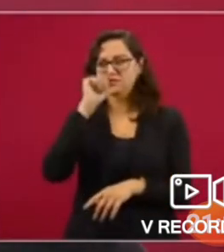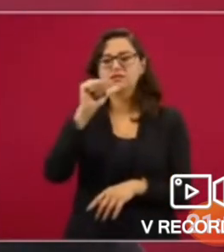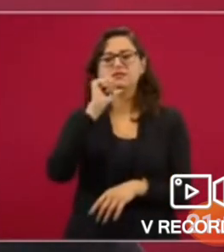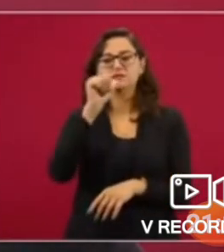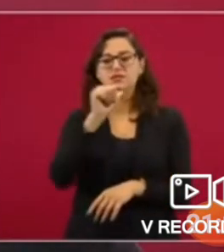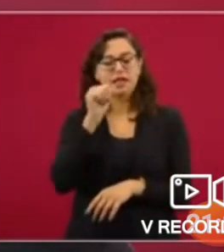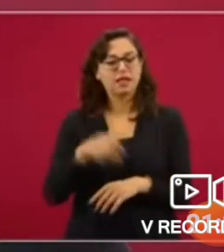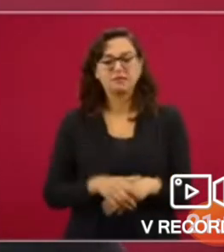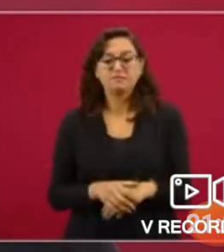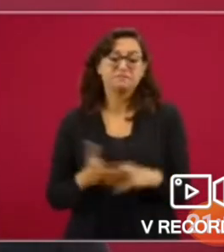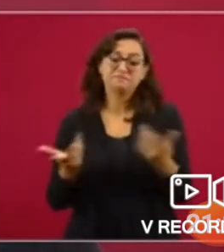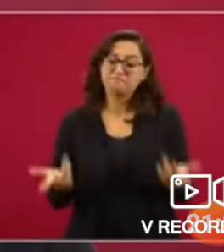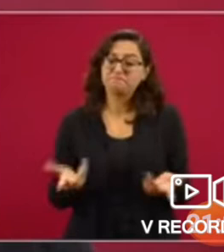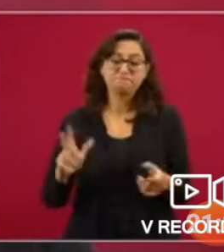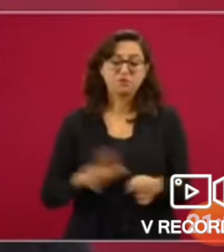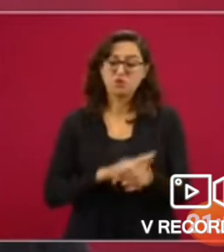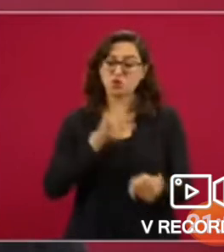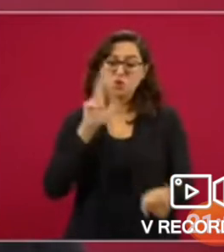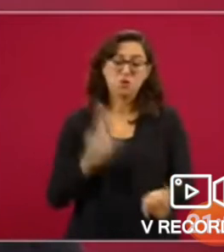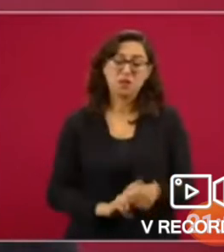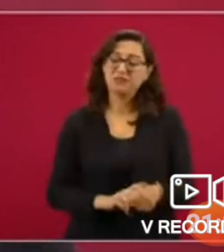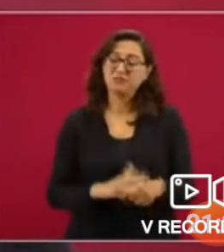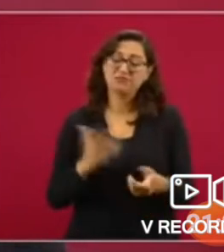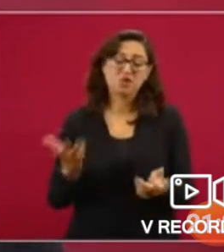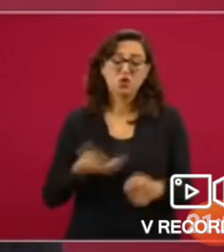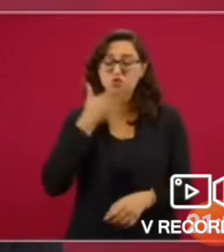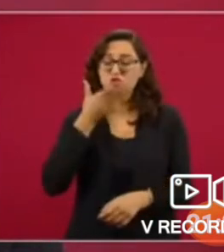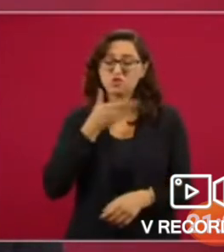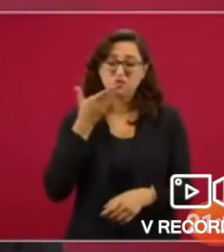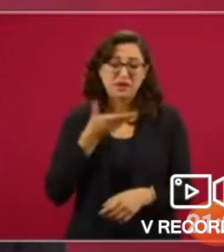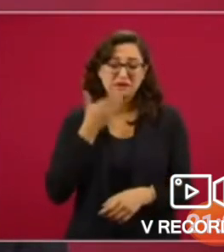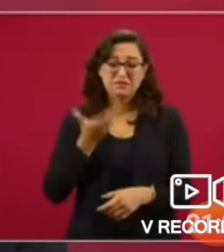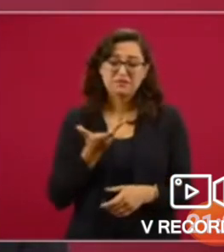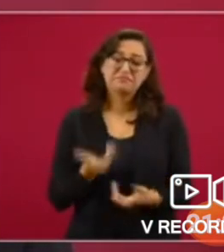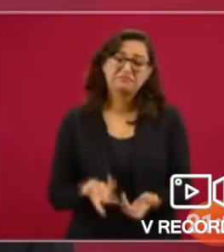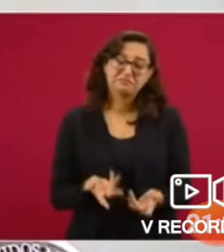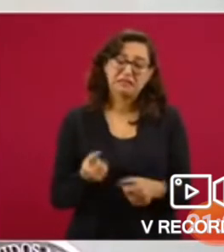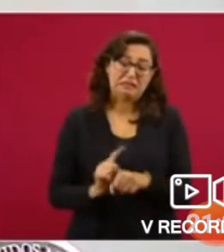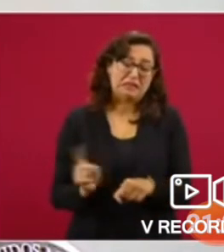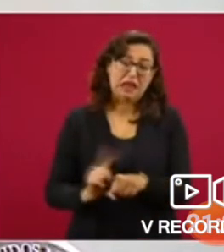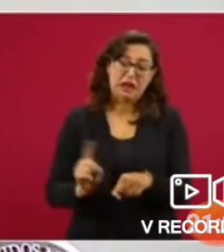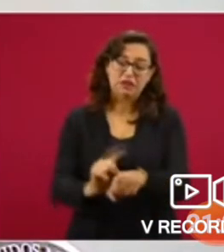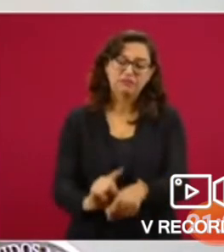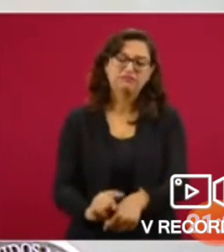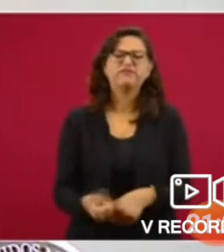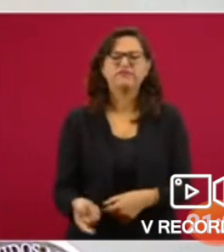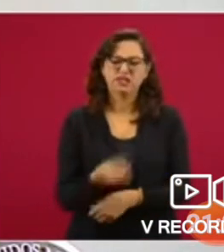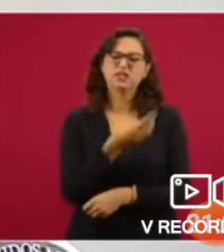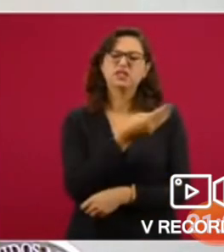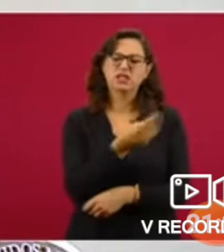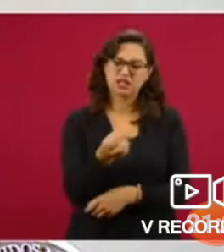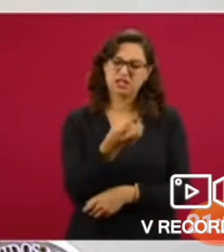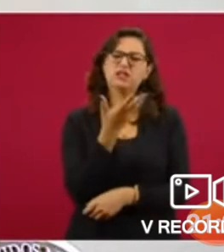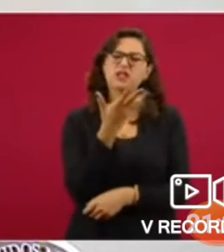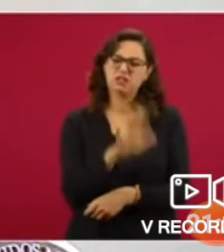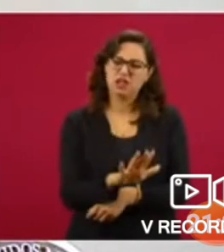lo que generalmente estamos teniendo, que ahorita está en promedio en unas 310 defunciones por